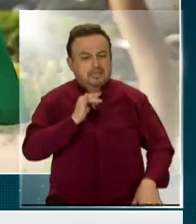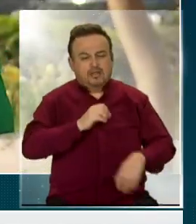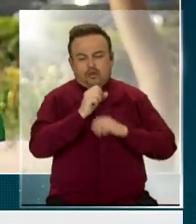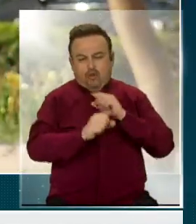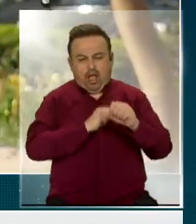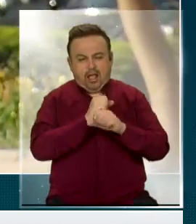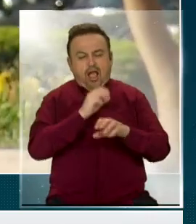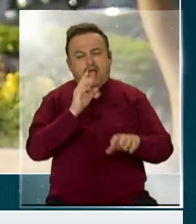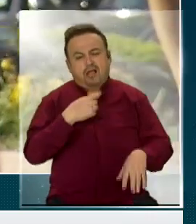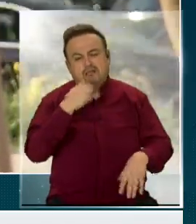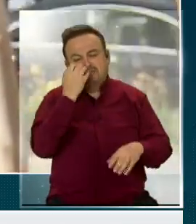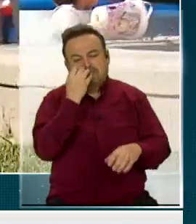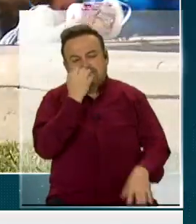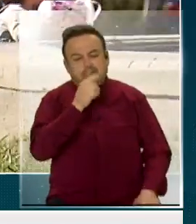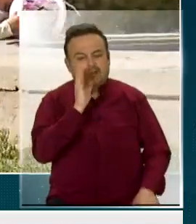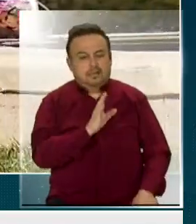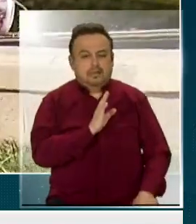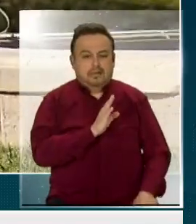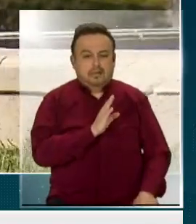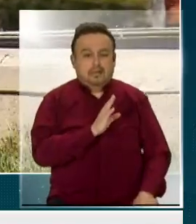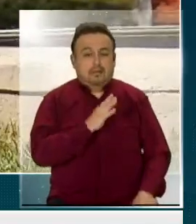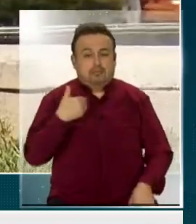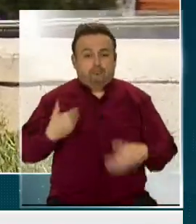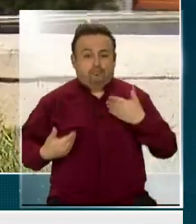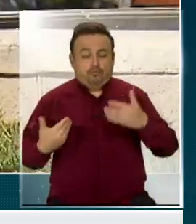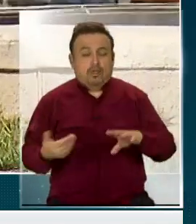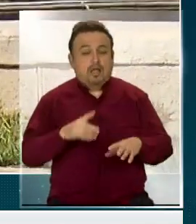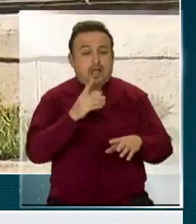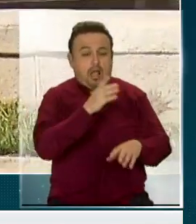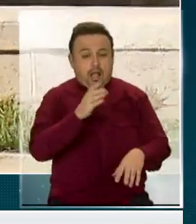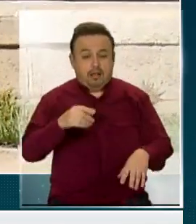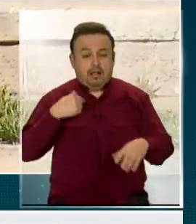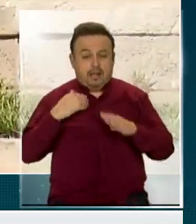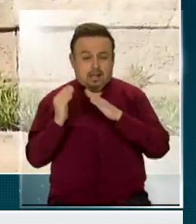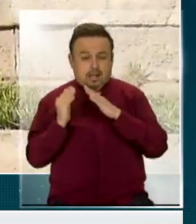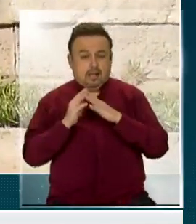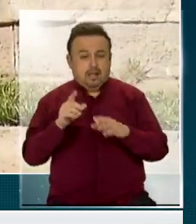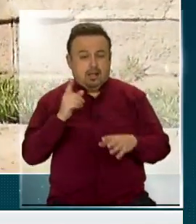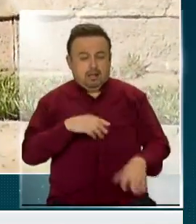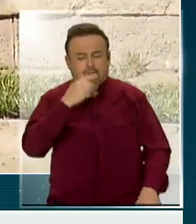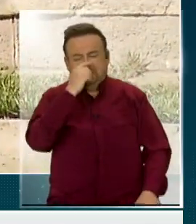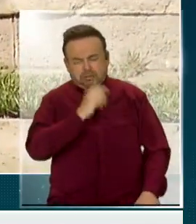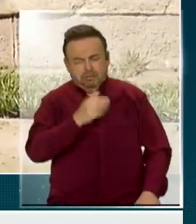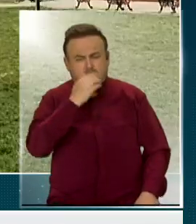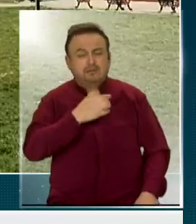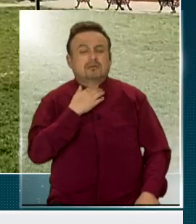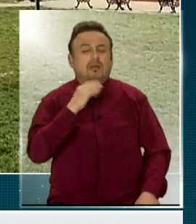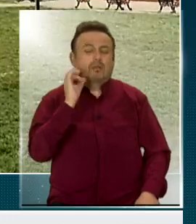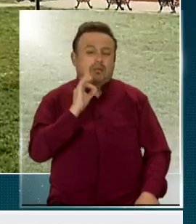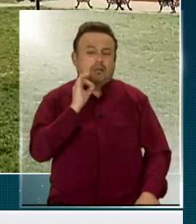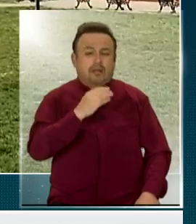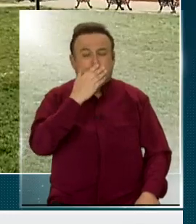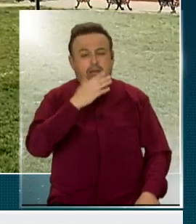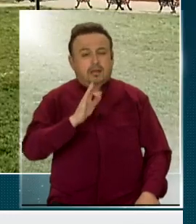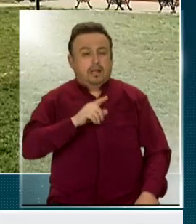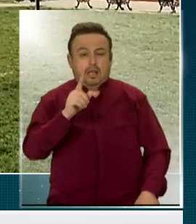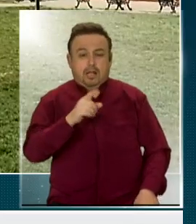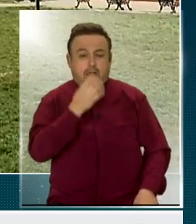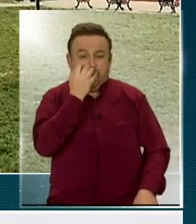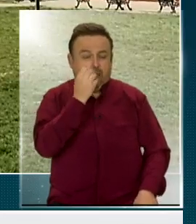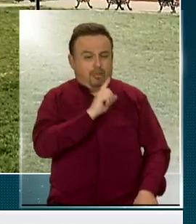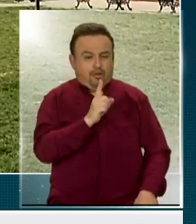los años. Por otro lado, las alergias no se pegan. Si hay varias personas en la casa que están estornudando con dolor de garganta, se sienten mal, eso no es